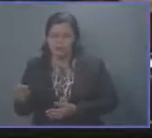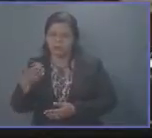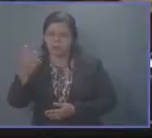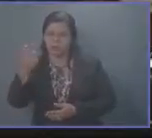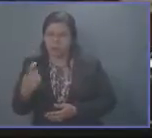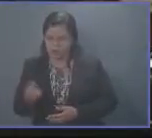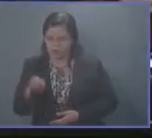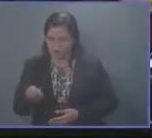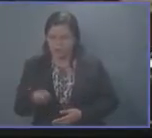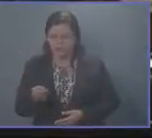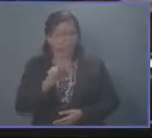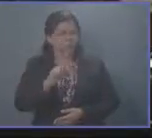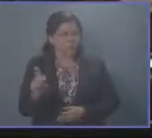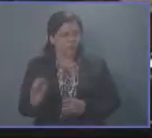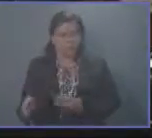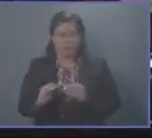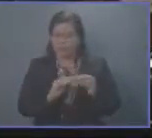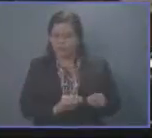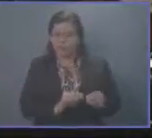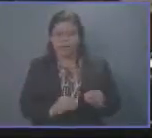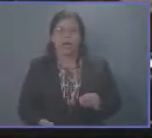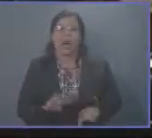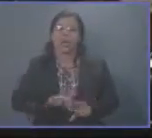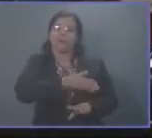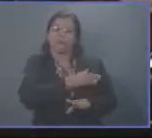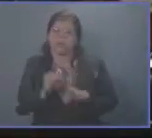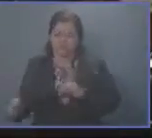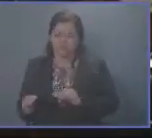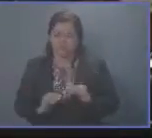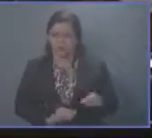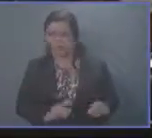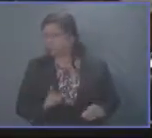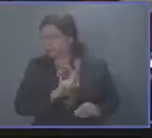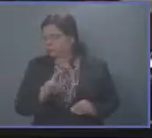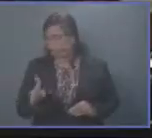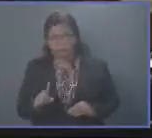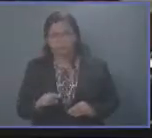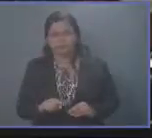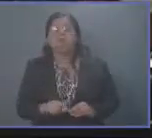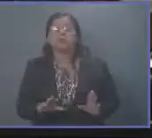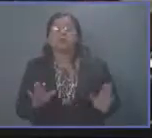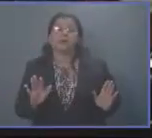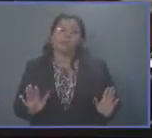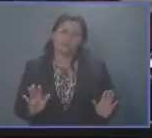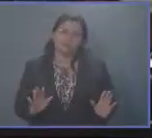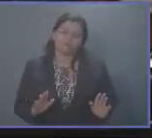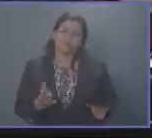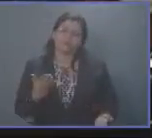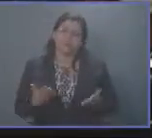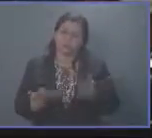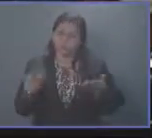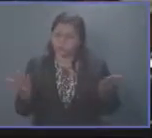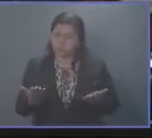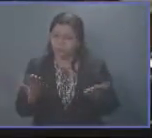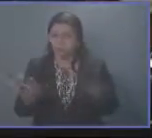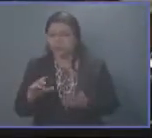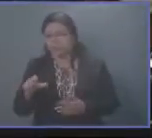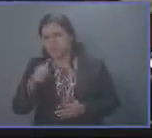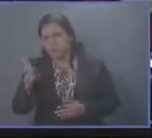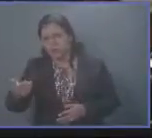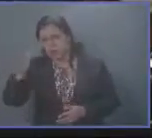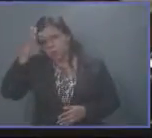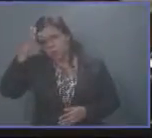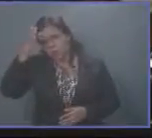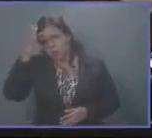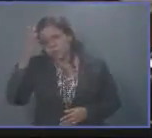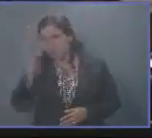el pago anticipado según petición expresa del tarjetaviente o hacerlo a otros conceptos